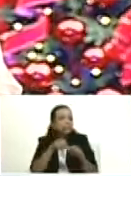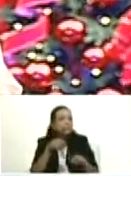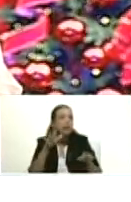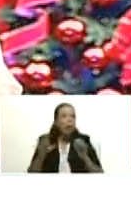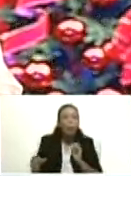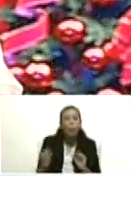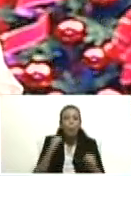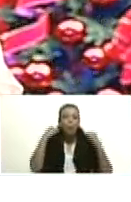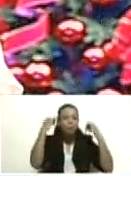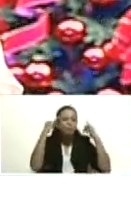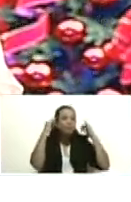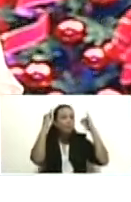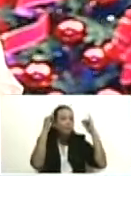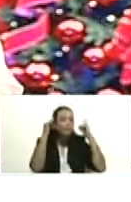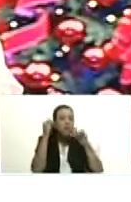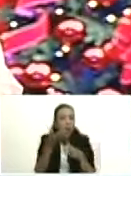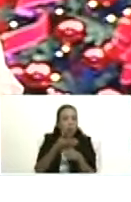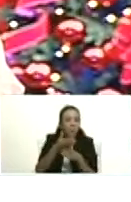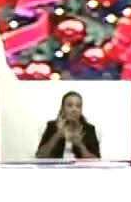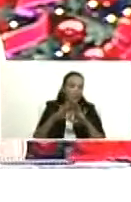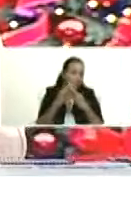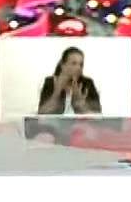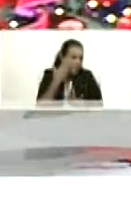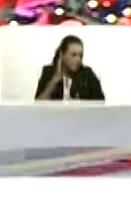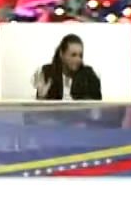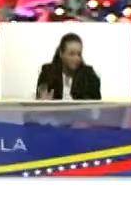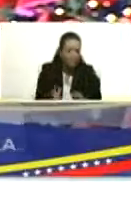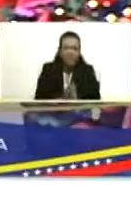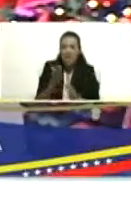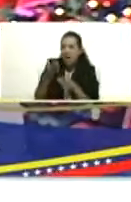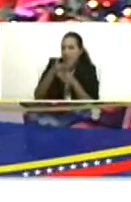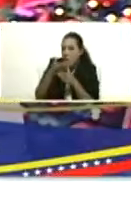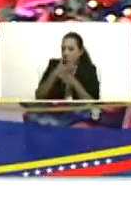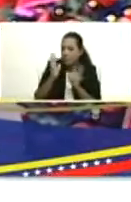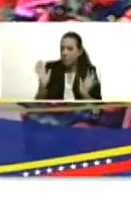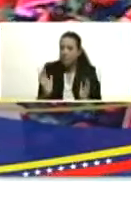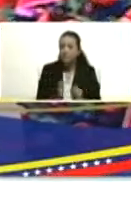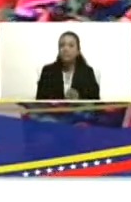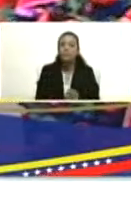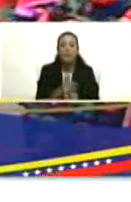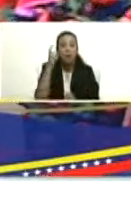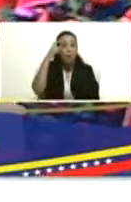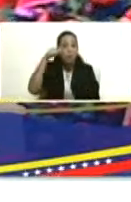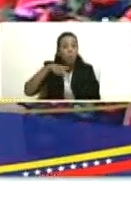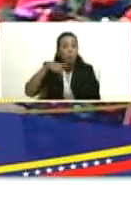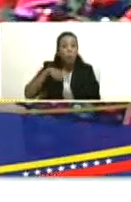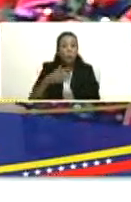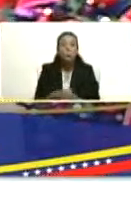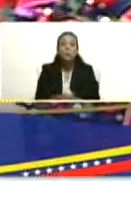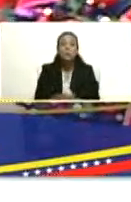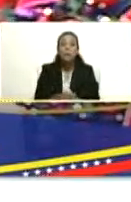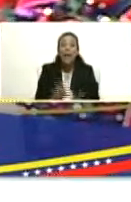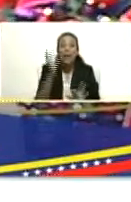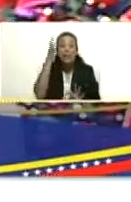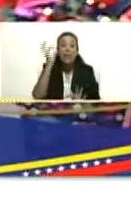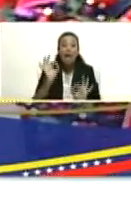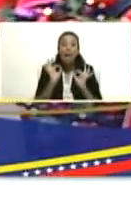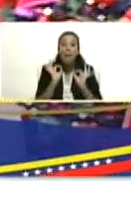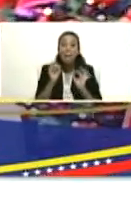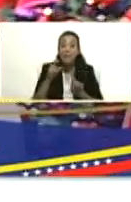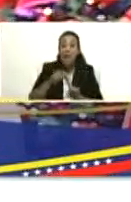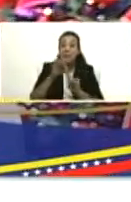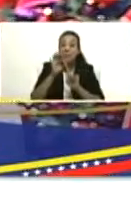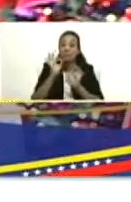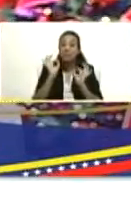de compartir, compartir. Y hoy, día especial,